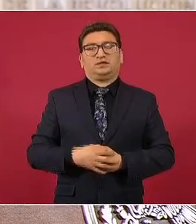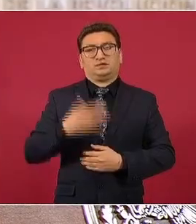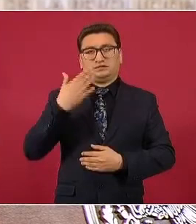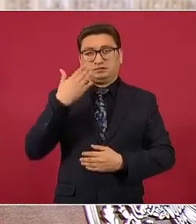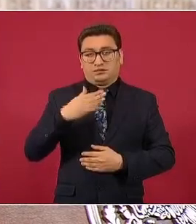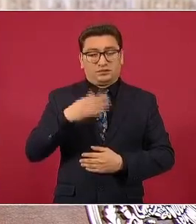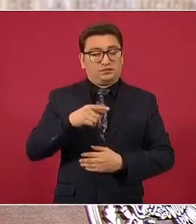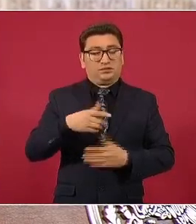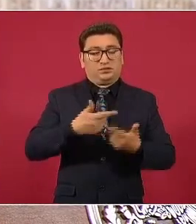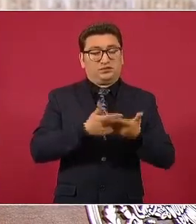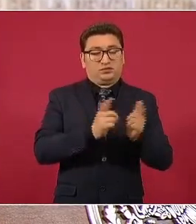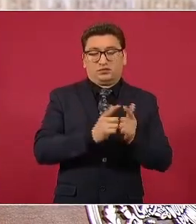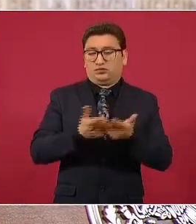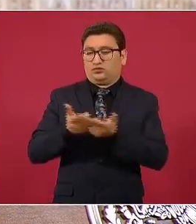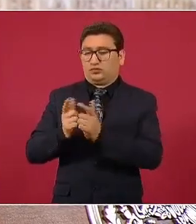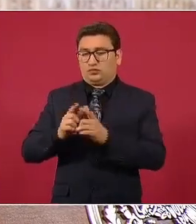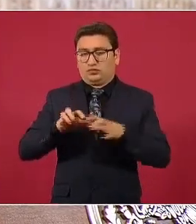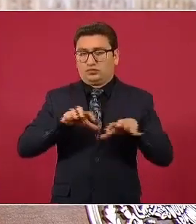antidemocracia en los sindicatos.